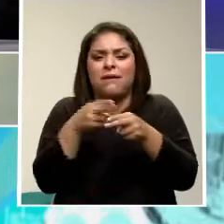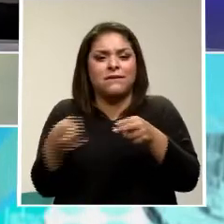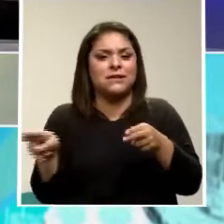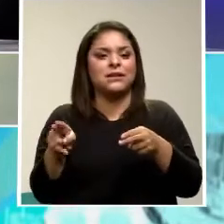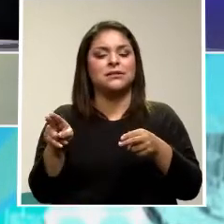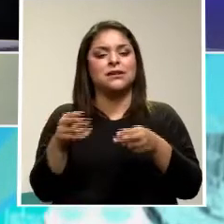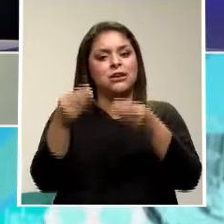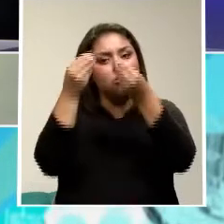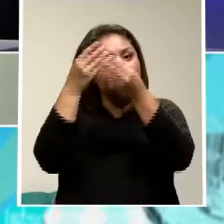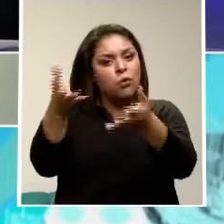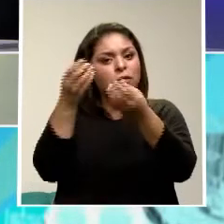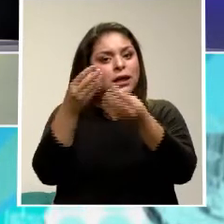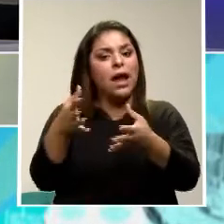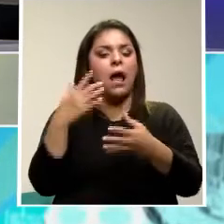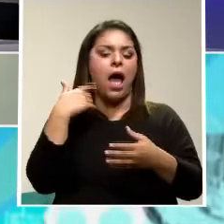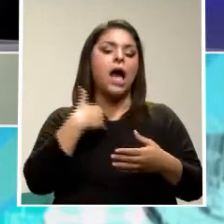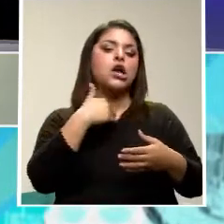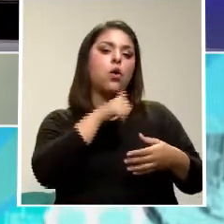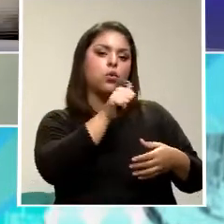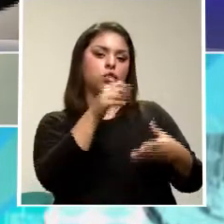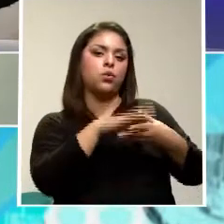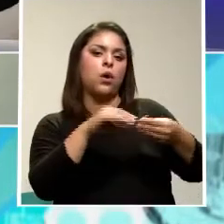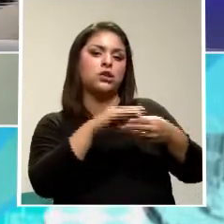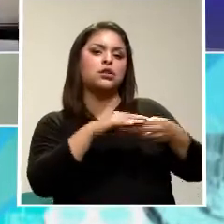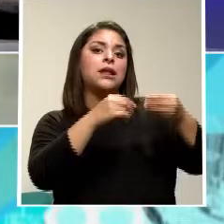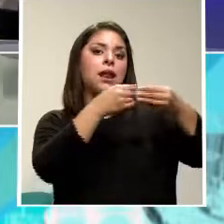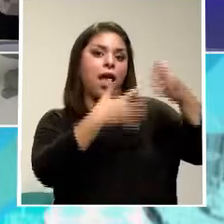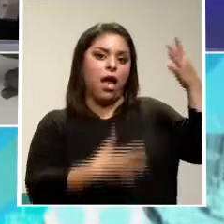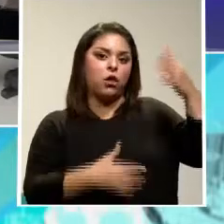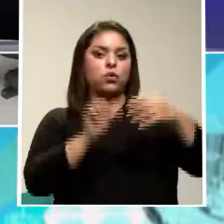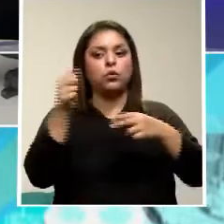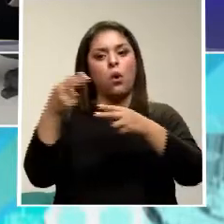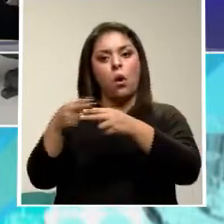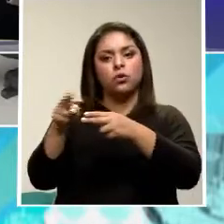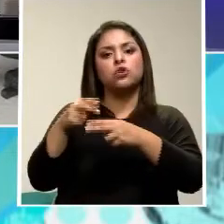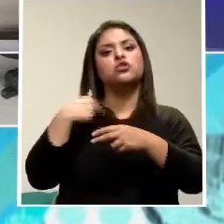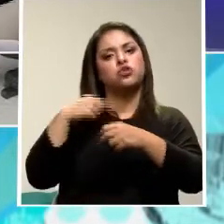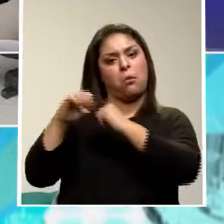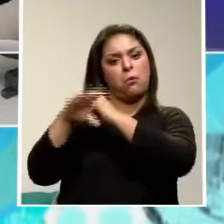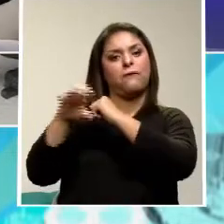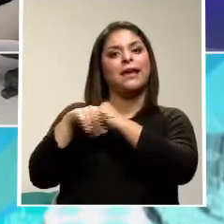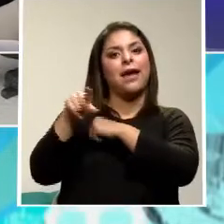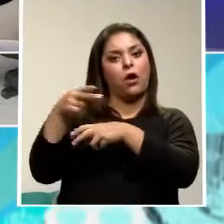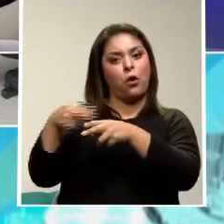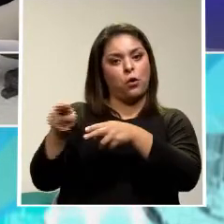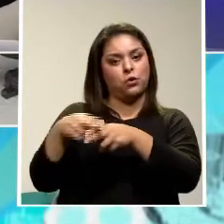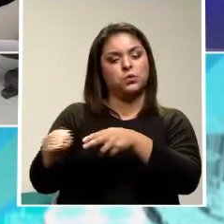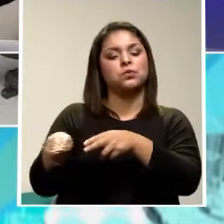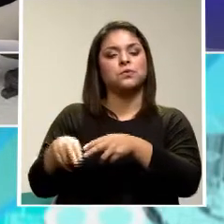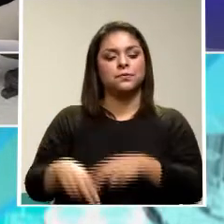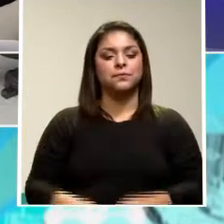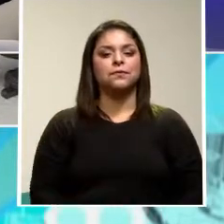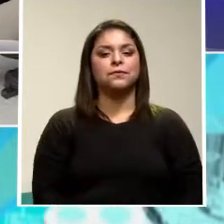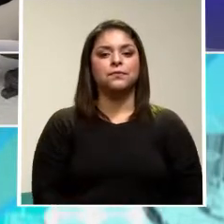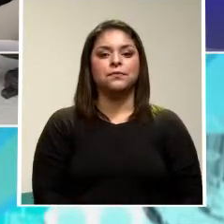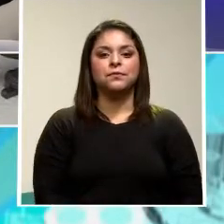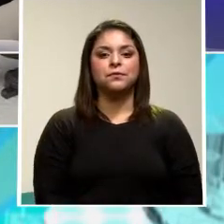como hay cuentos más largos y otros más breves, publiqué unos cuantos cuentos breves,